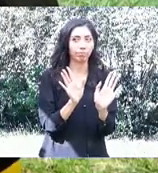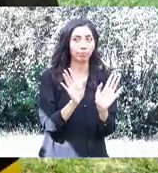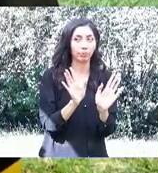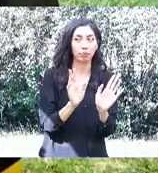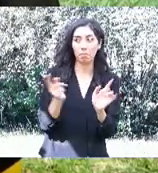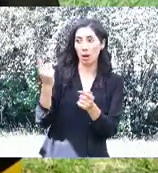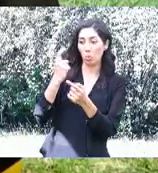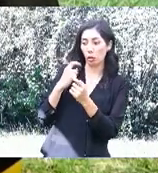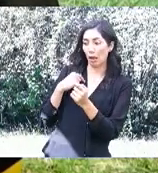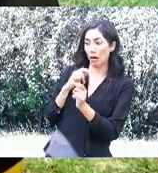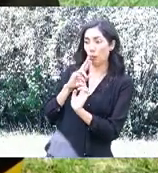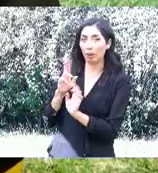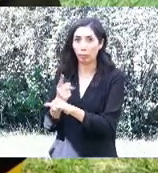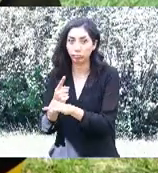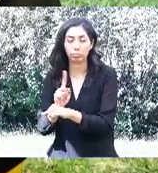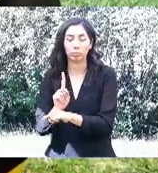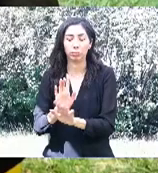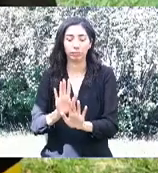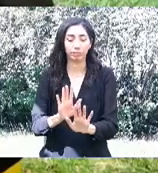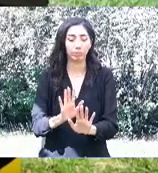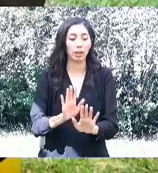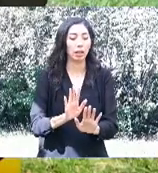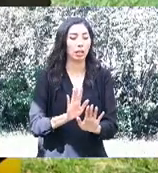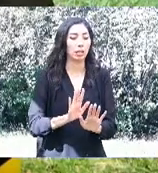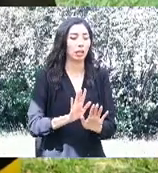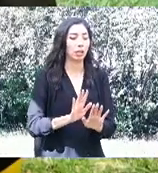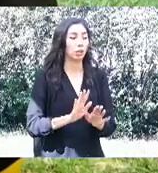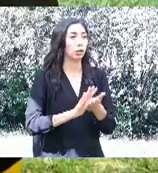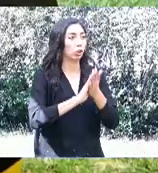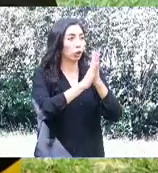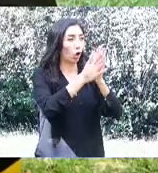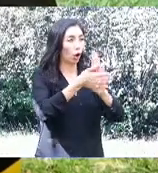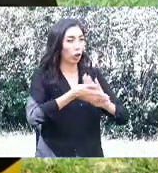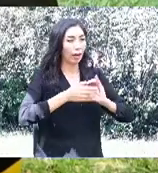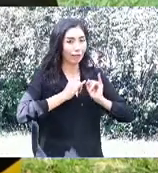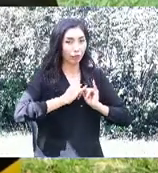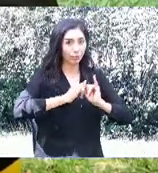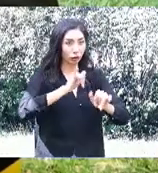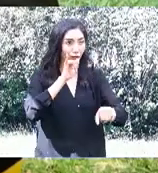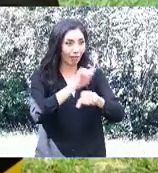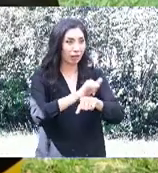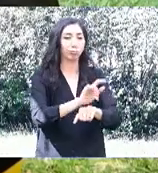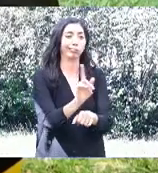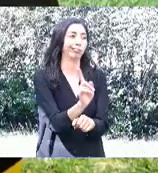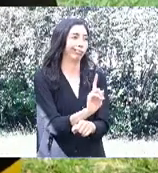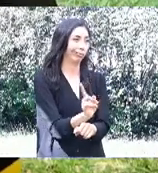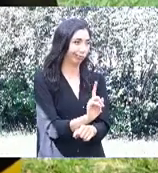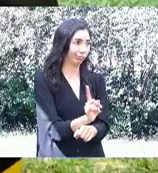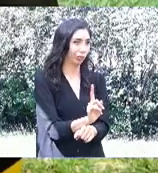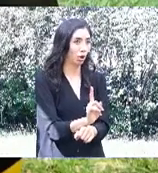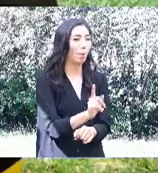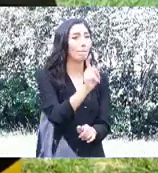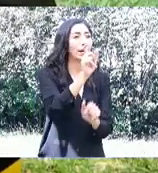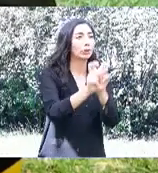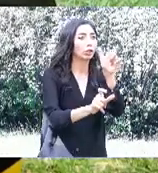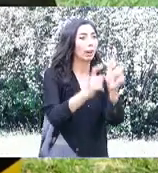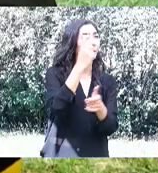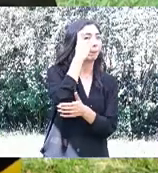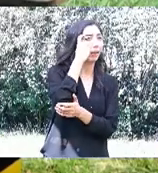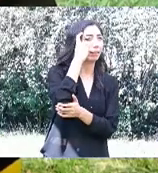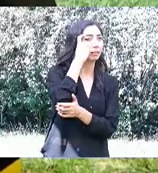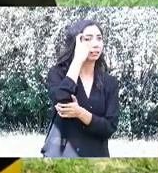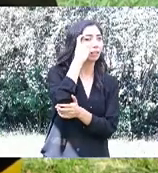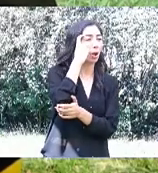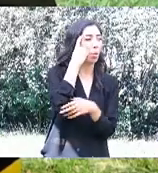preguntas de este tipo porque no todo es desinformación usualmente como el tema está bien de moda la gente suele pensar bueno que está estamos